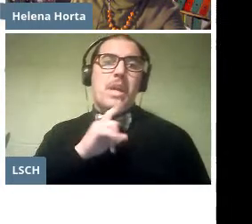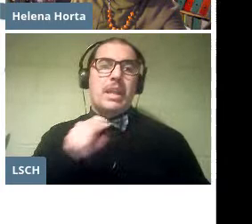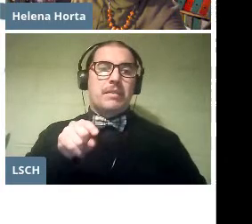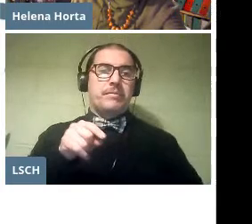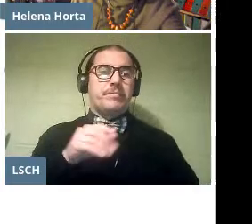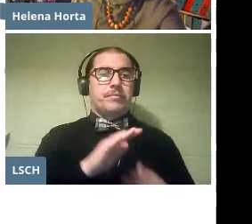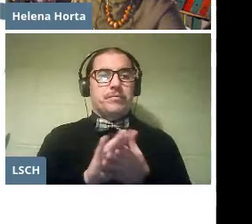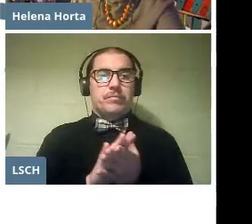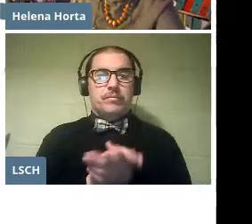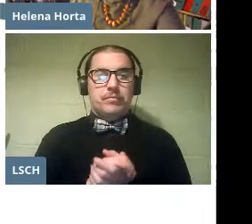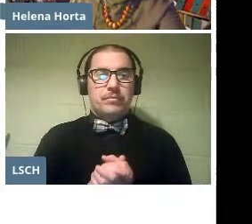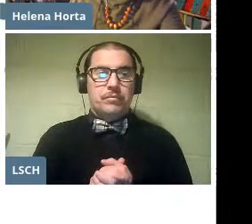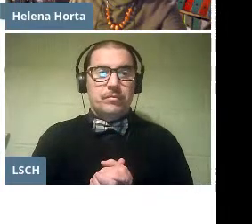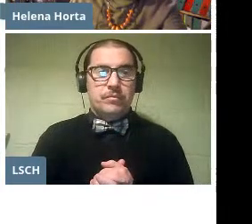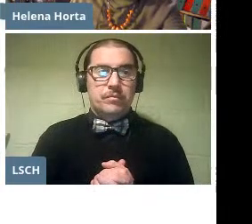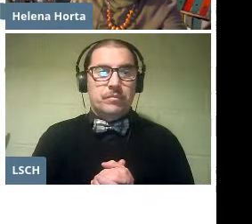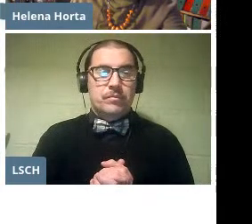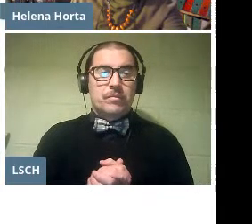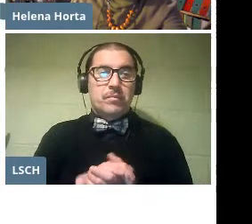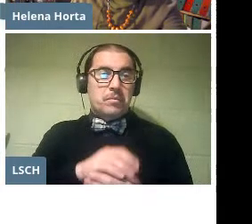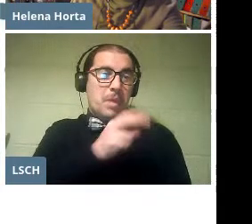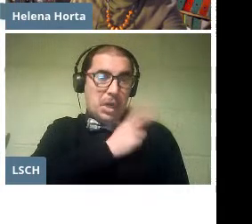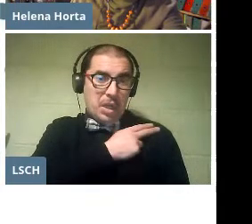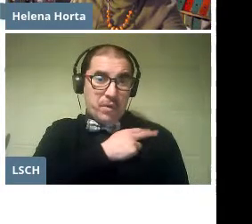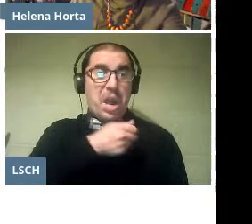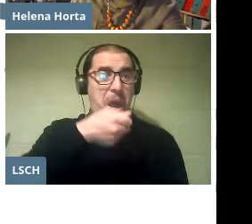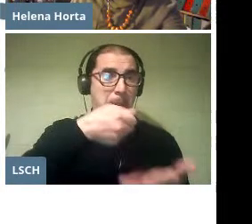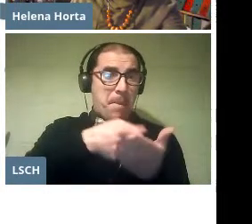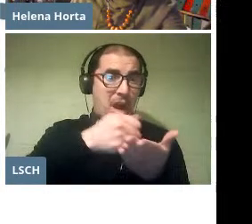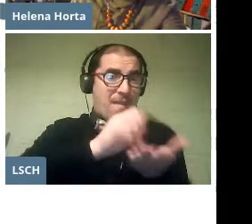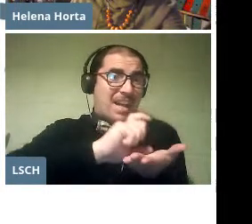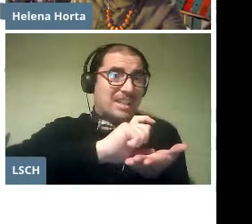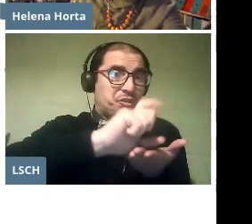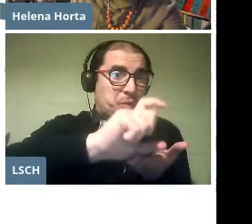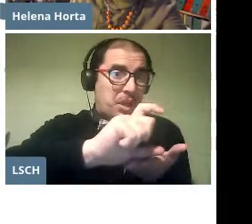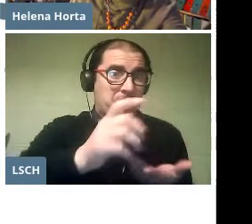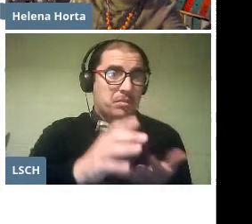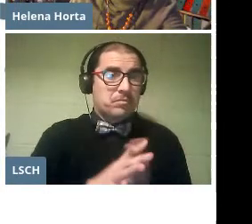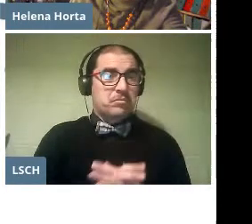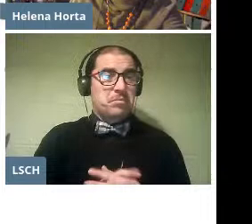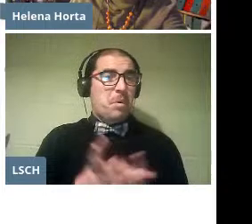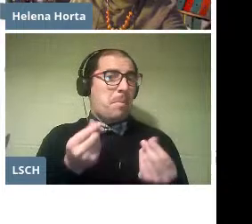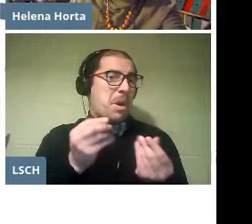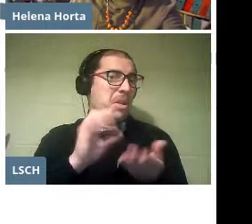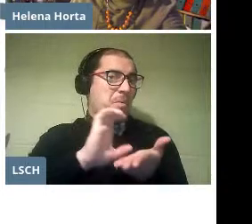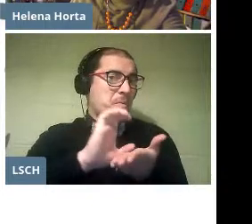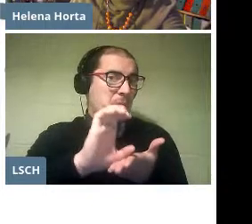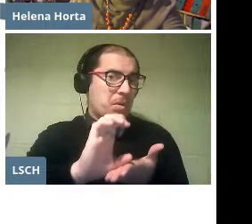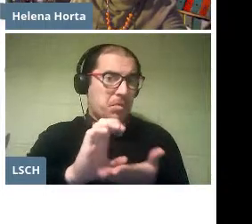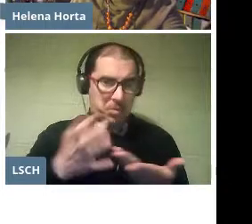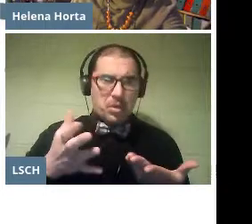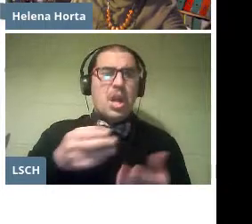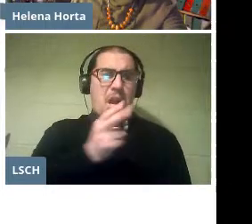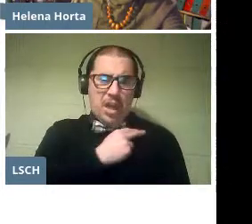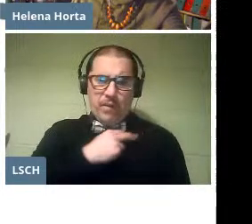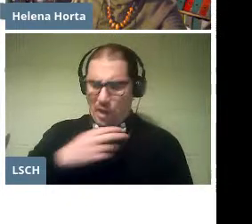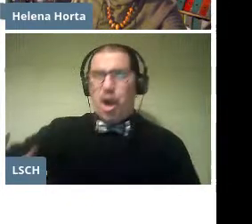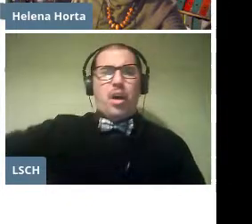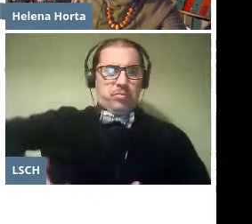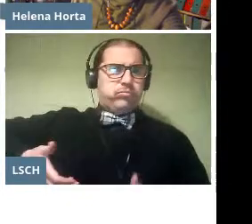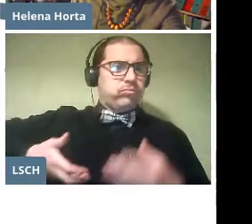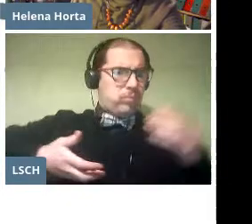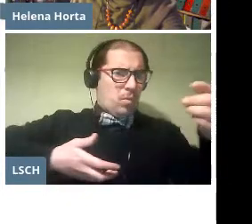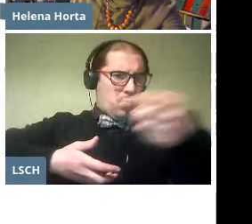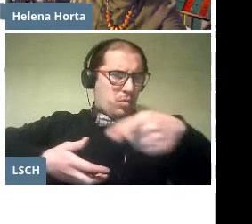desempeñado por los miembros de la comunidad, y en esas ocasiones el jefe étnico tenía que hacer gala de generosidad,